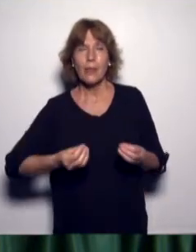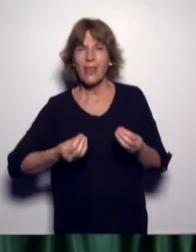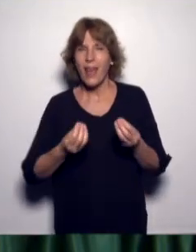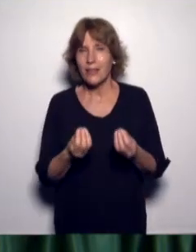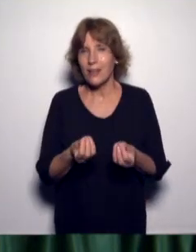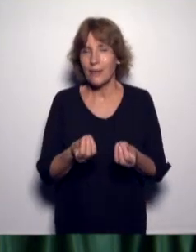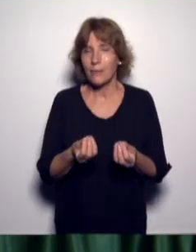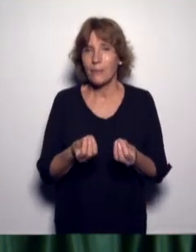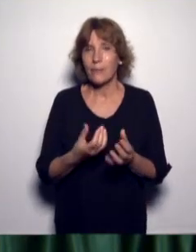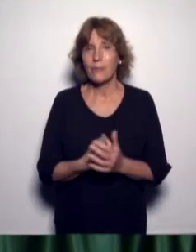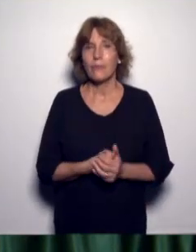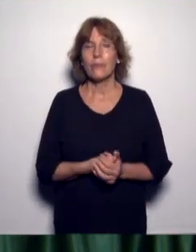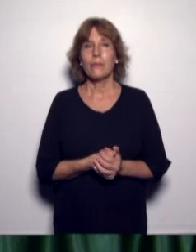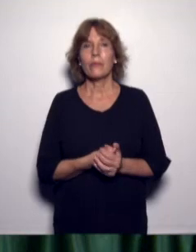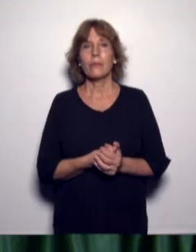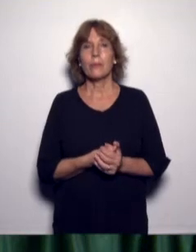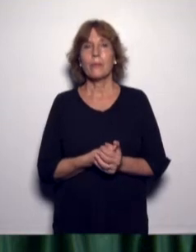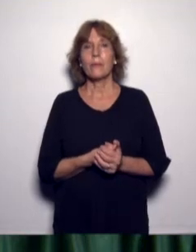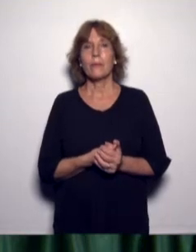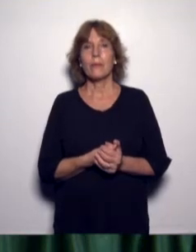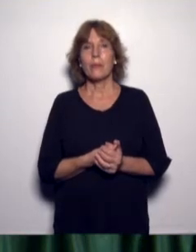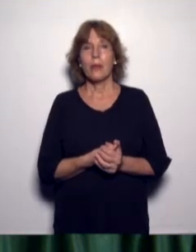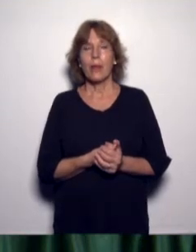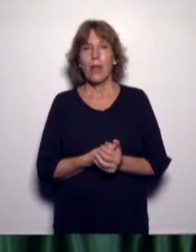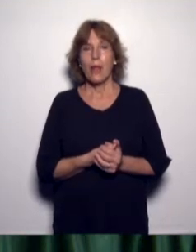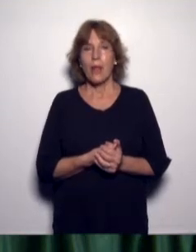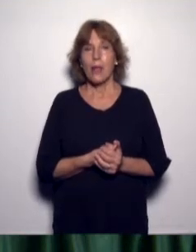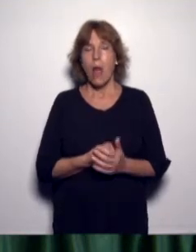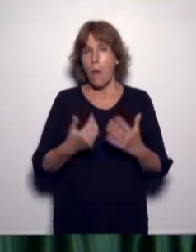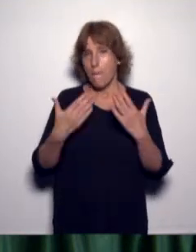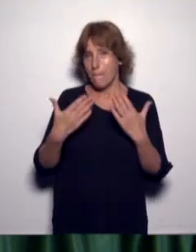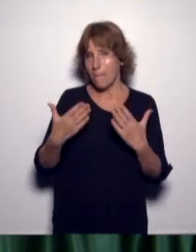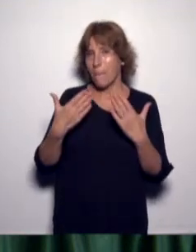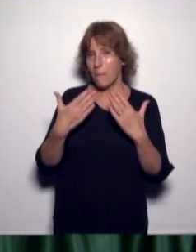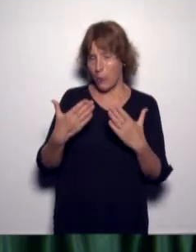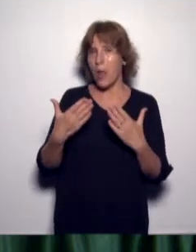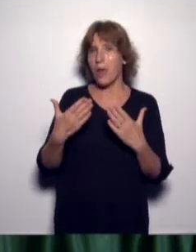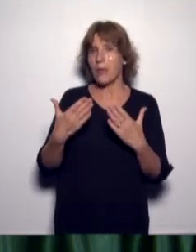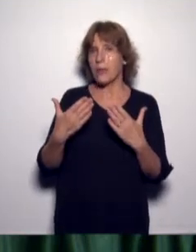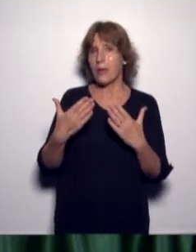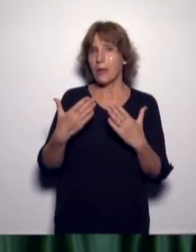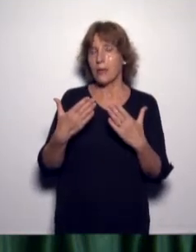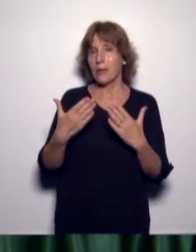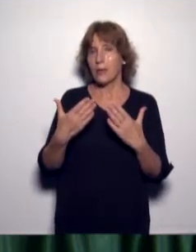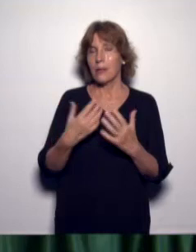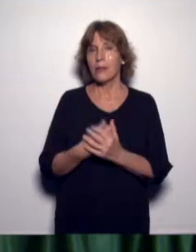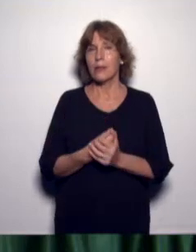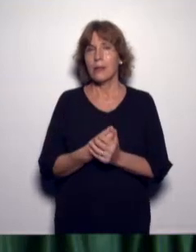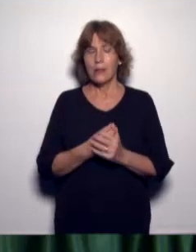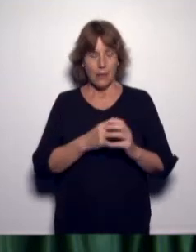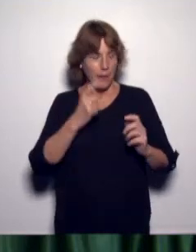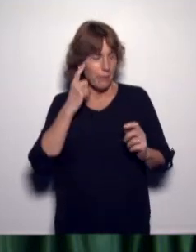a este leproso que se atreve, ¿qué habrá pasado en su corazón,